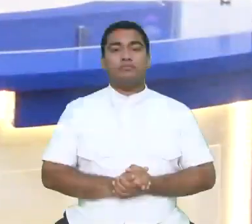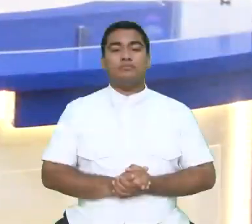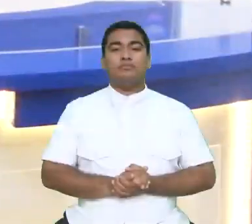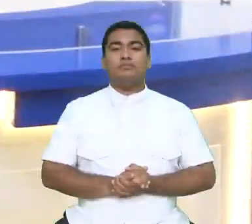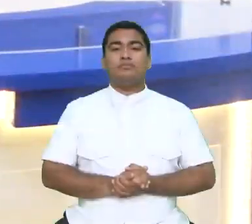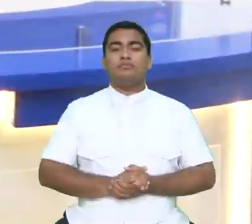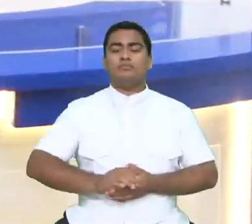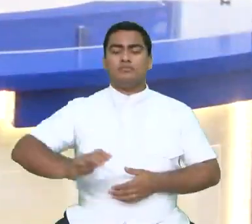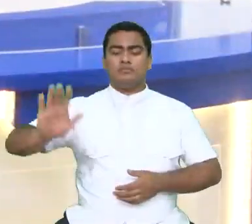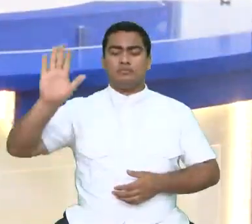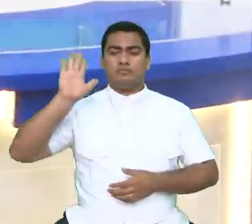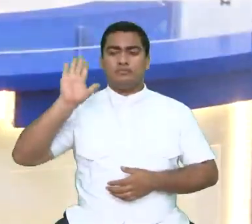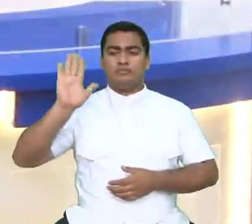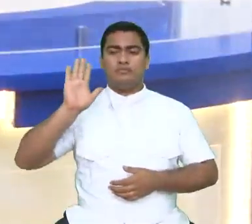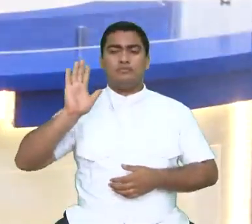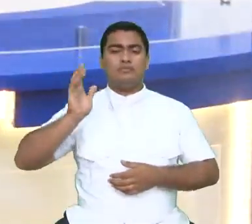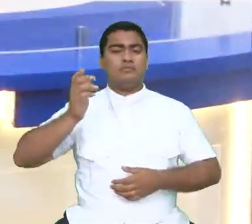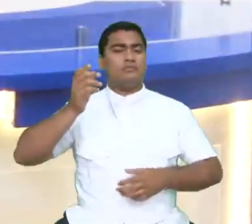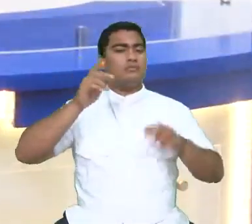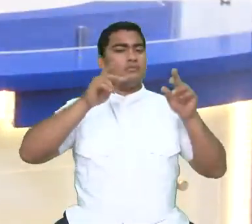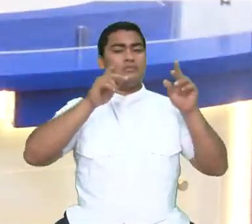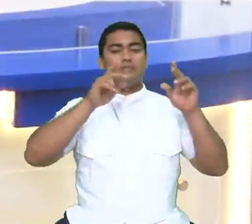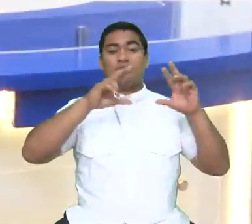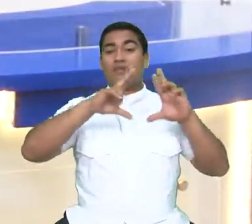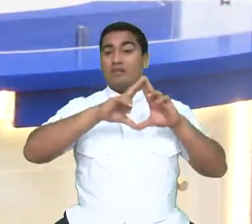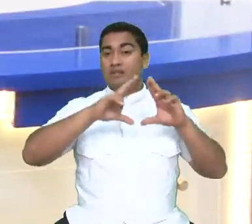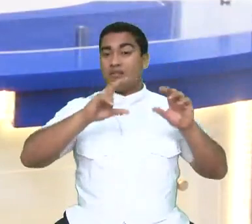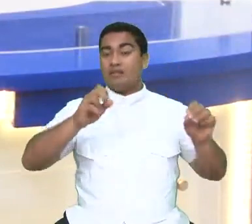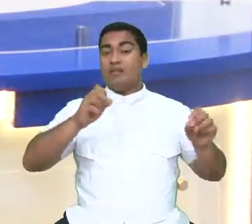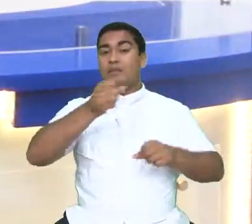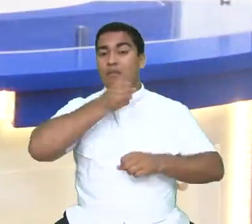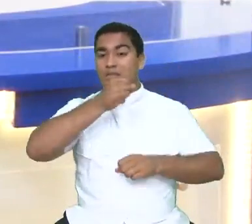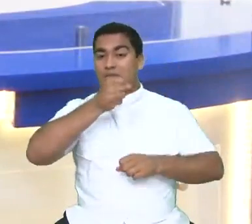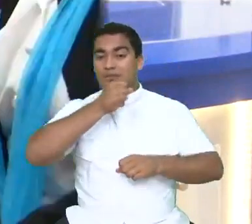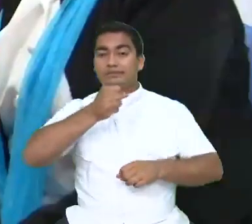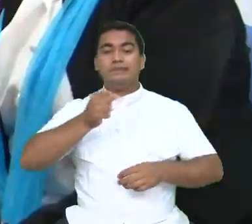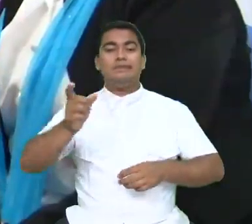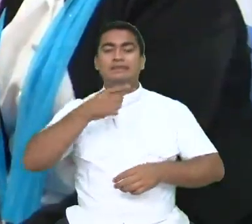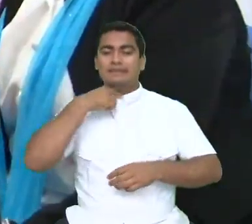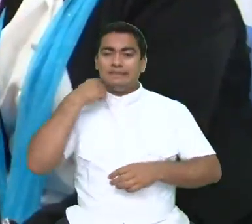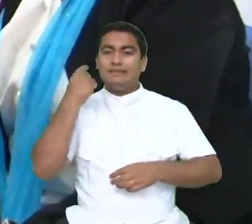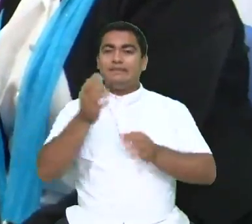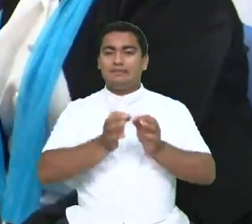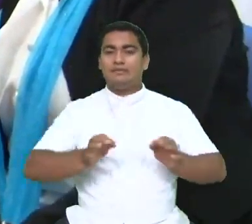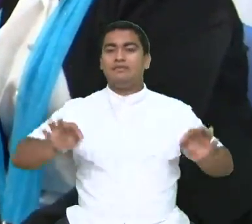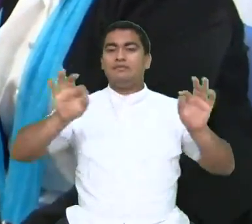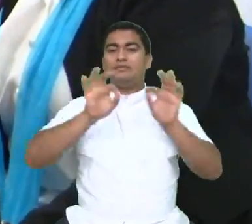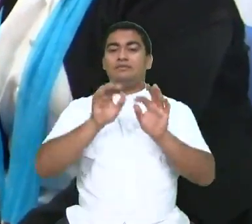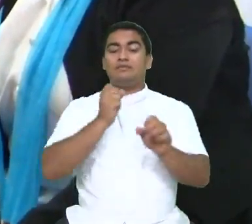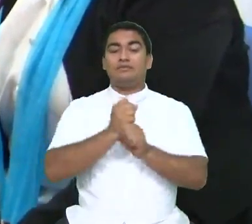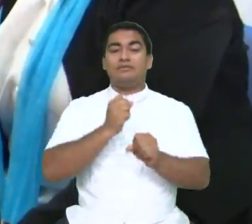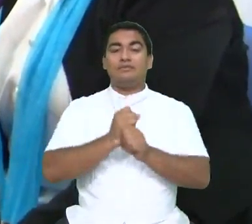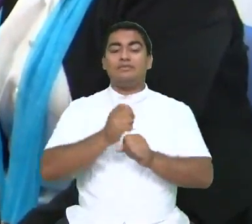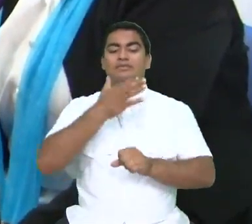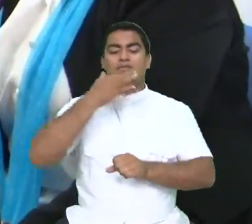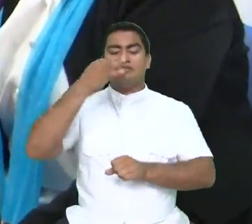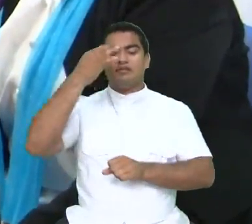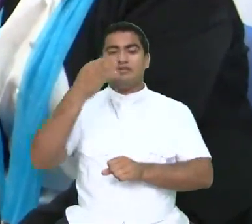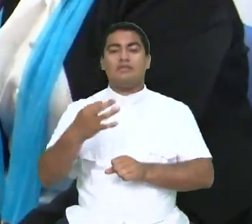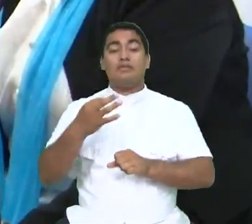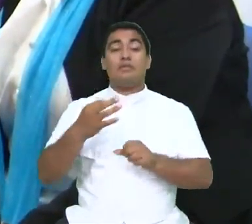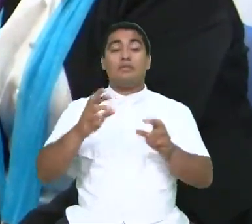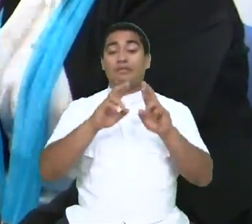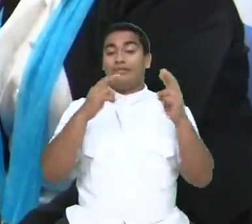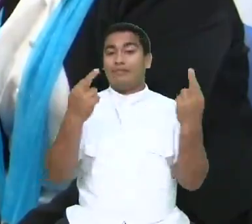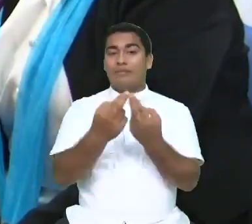El compromiso de los periodistas nicaragüenses con la verdad es una prioridad para este oficio, aseguran al concluir la sesión especial